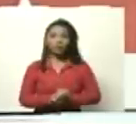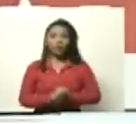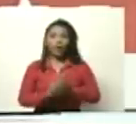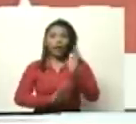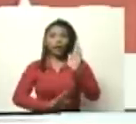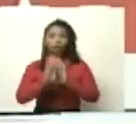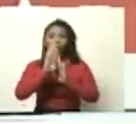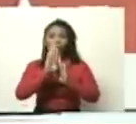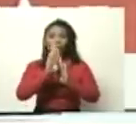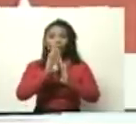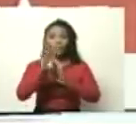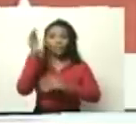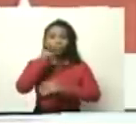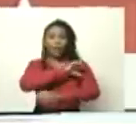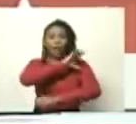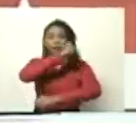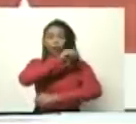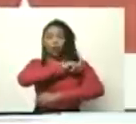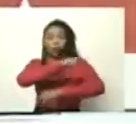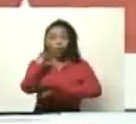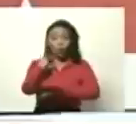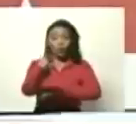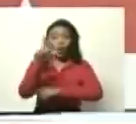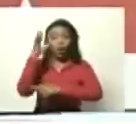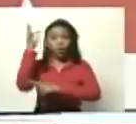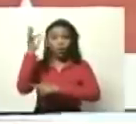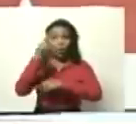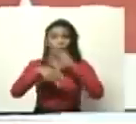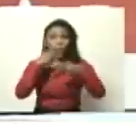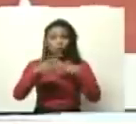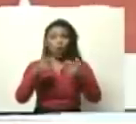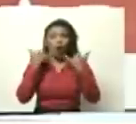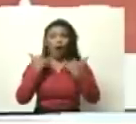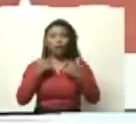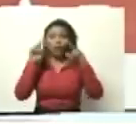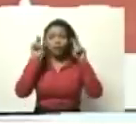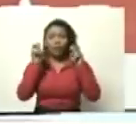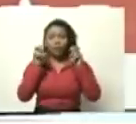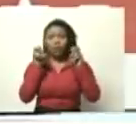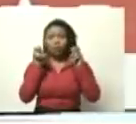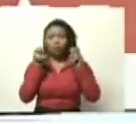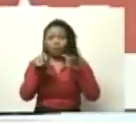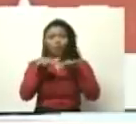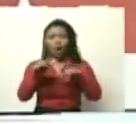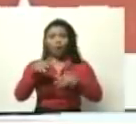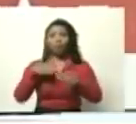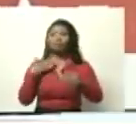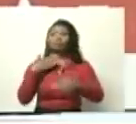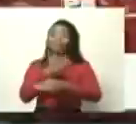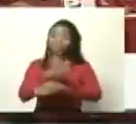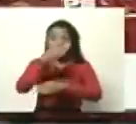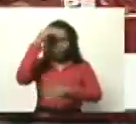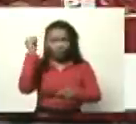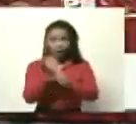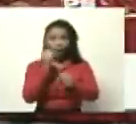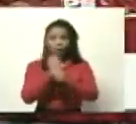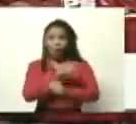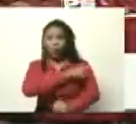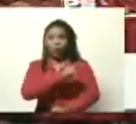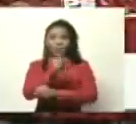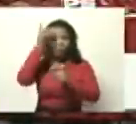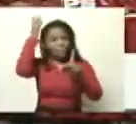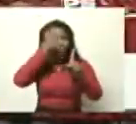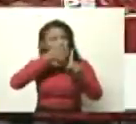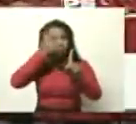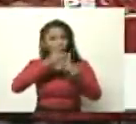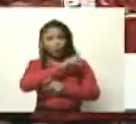dirección del Consejo Político recién estrenado. A trabajar, nos corresponde trabajar, cumpliendo las